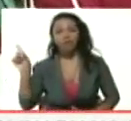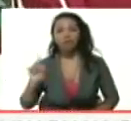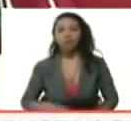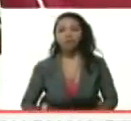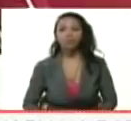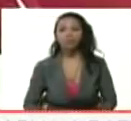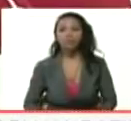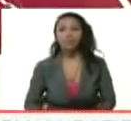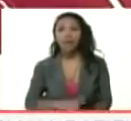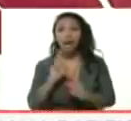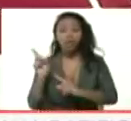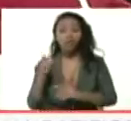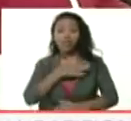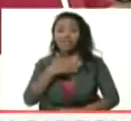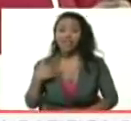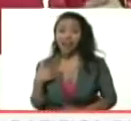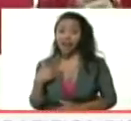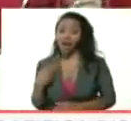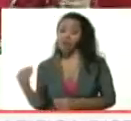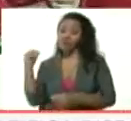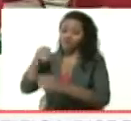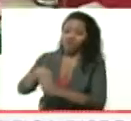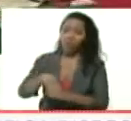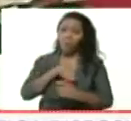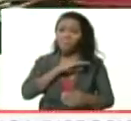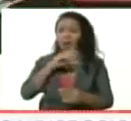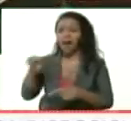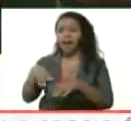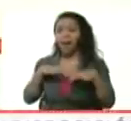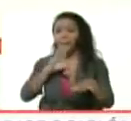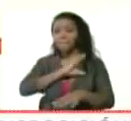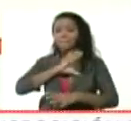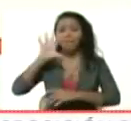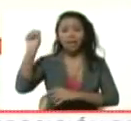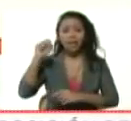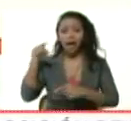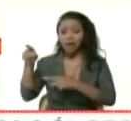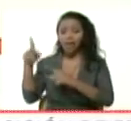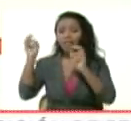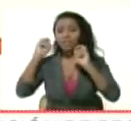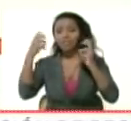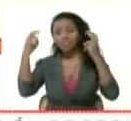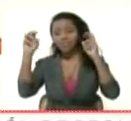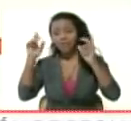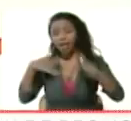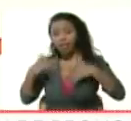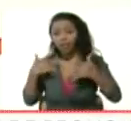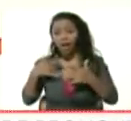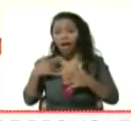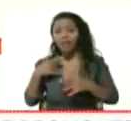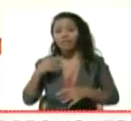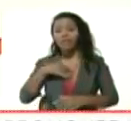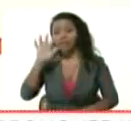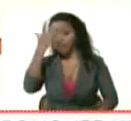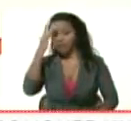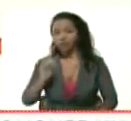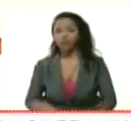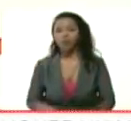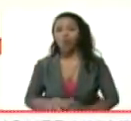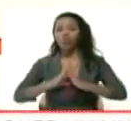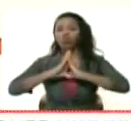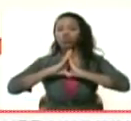de aquellos que quieran atentar contra nuestra patria todos hechos, estos hechos heroicos del mes de febrero.